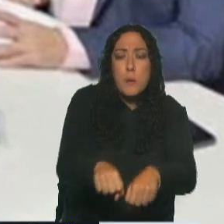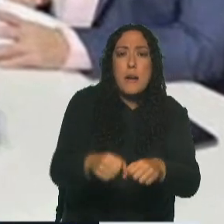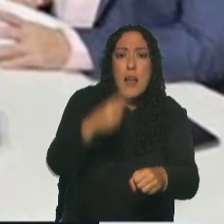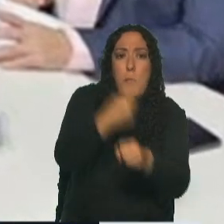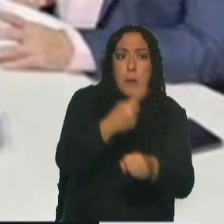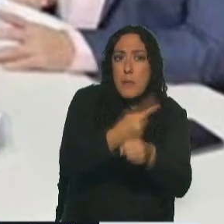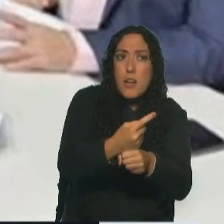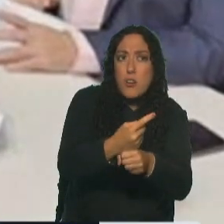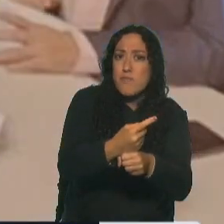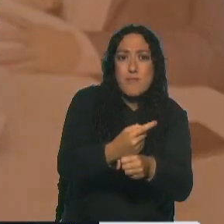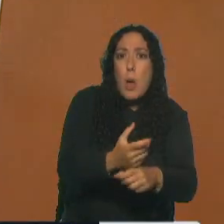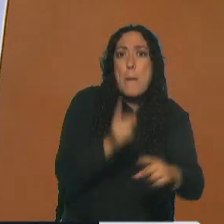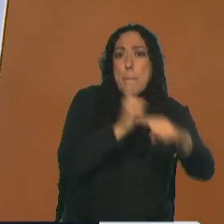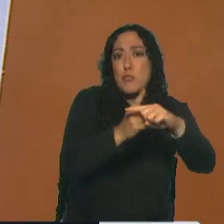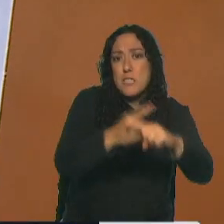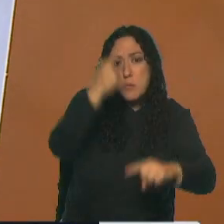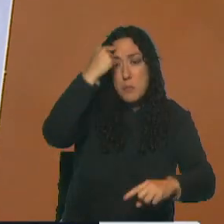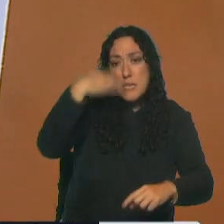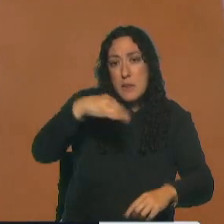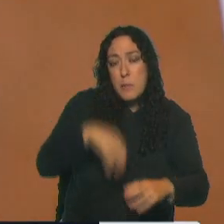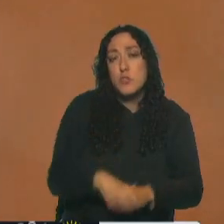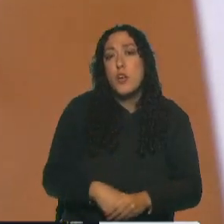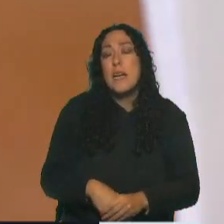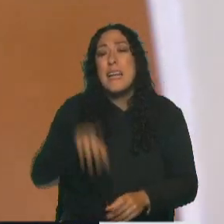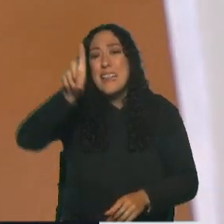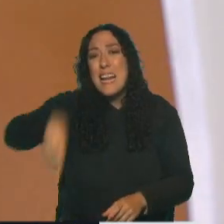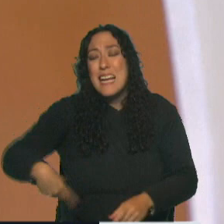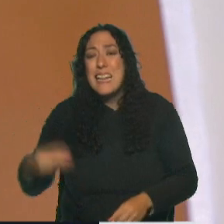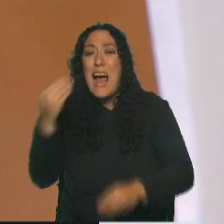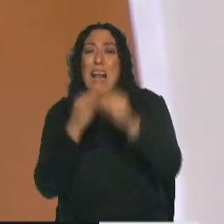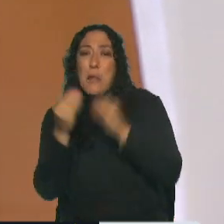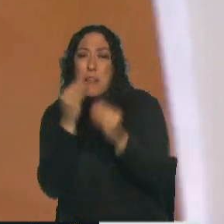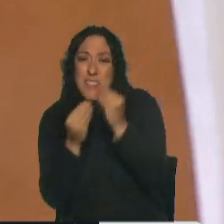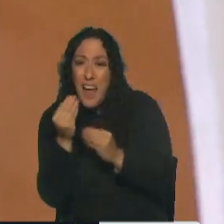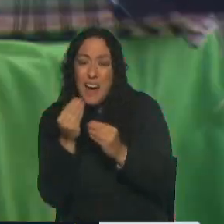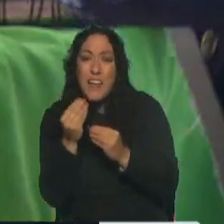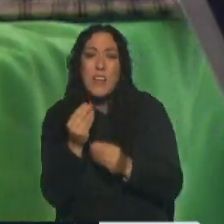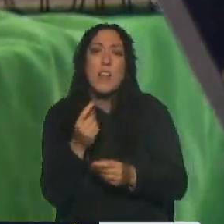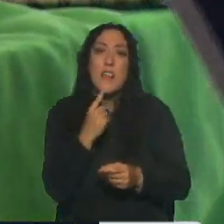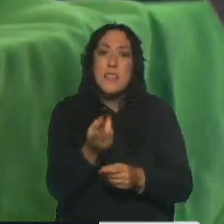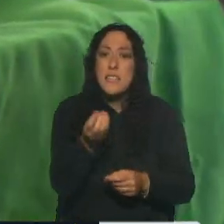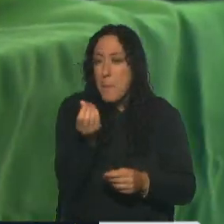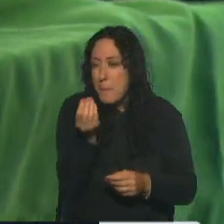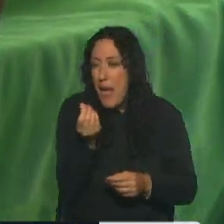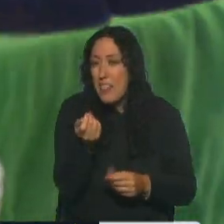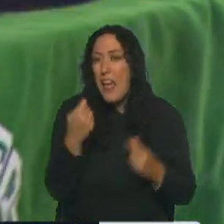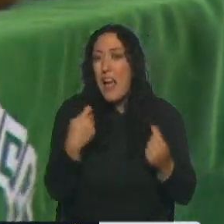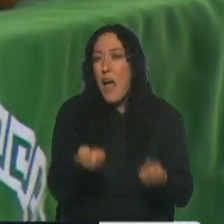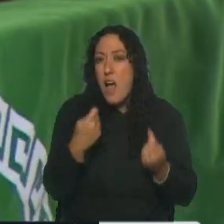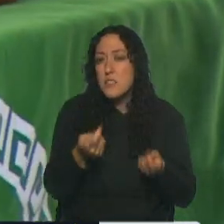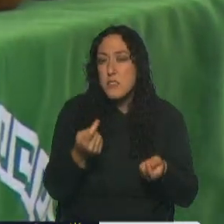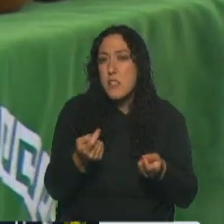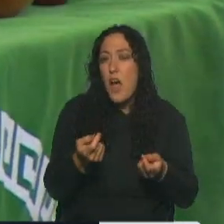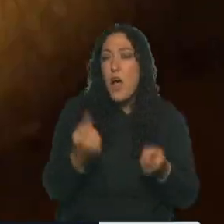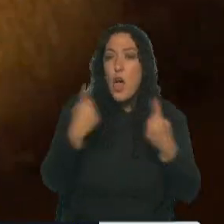ser optimista, ¿no es cierto? También quería preguntarle por la tarjeta alimentar. Se habló en un momento de que mucha gente usaba ese dinero de la tarjeta para comprar no